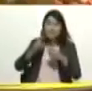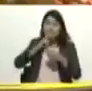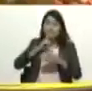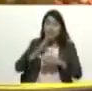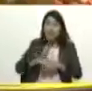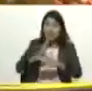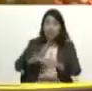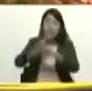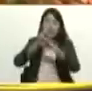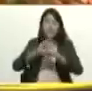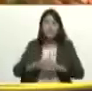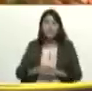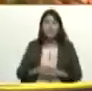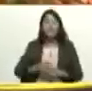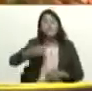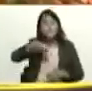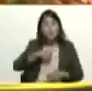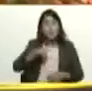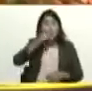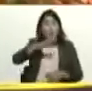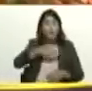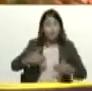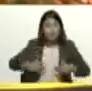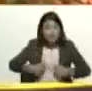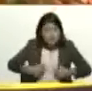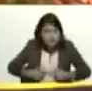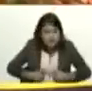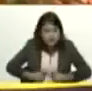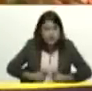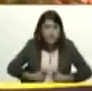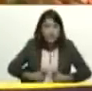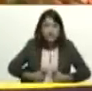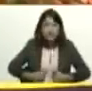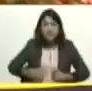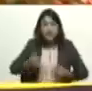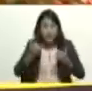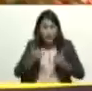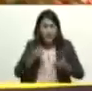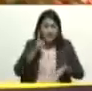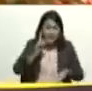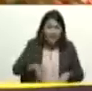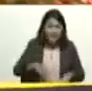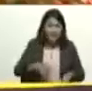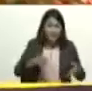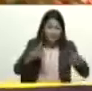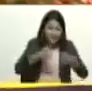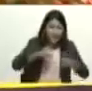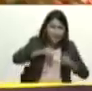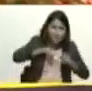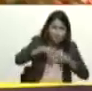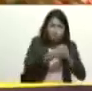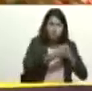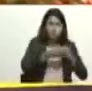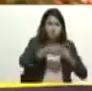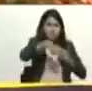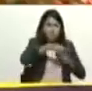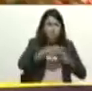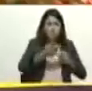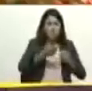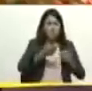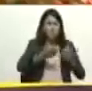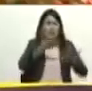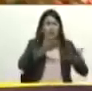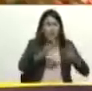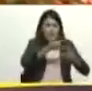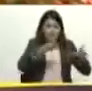diarias, el sacrificio de nuestro pueblo, sino tener que enfrentar la corruptela, el ladronaje,